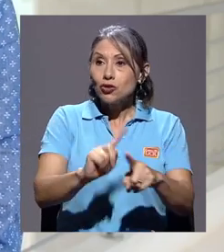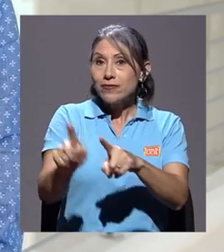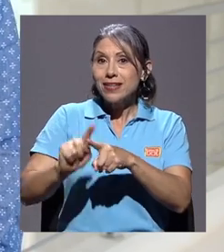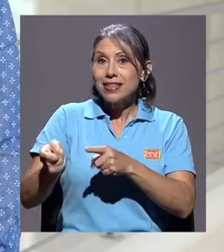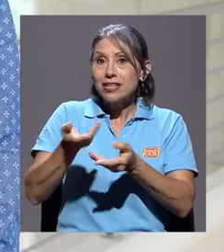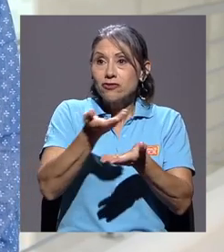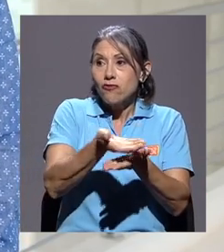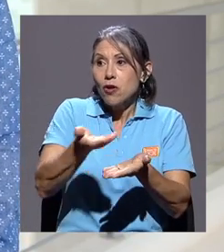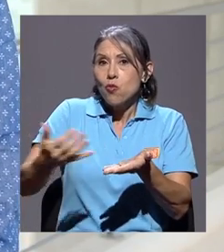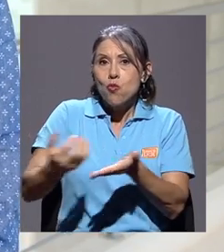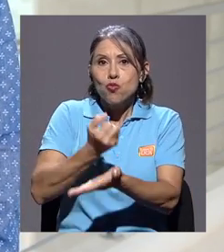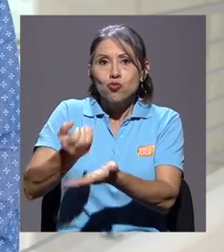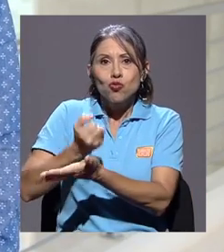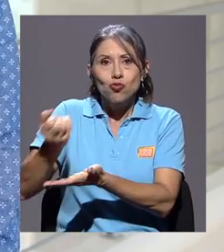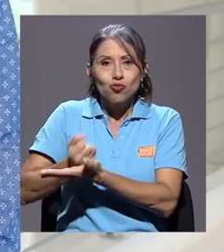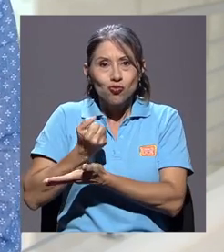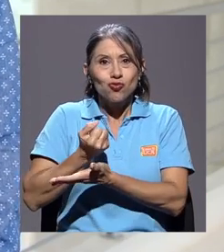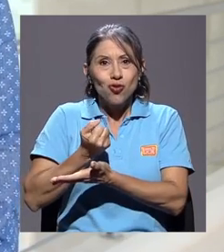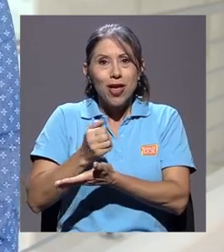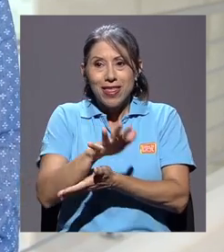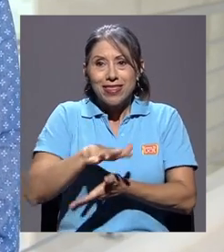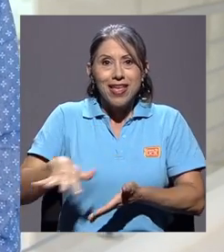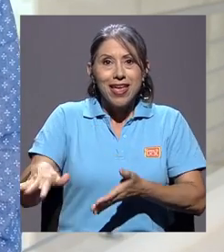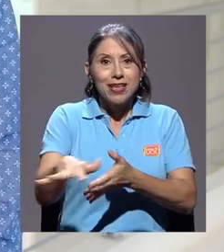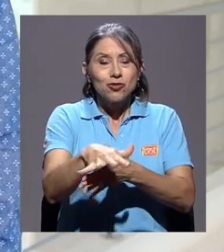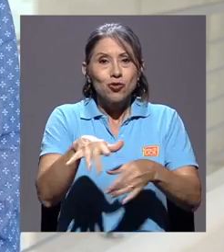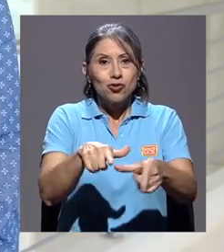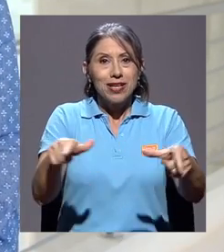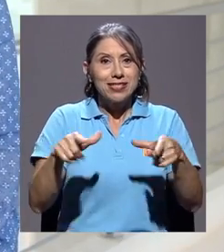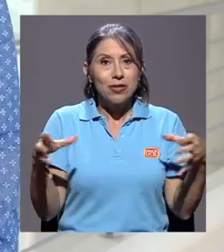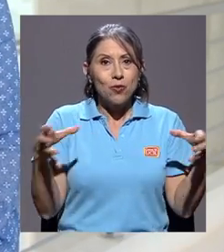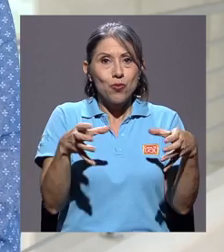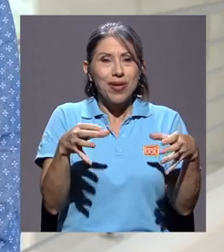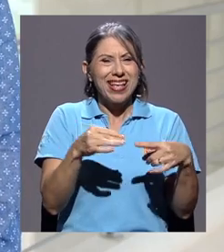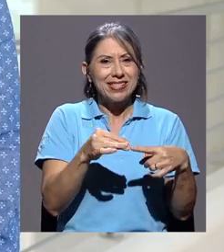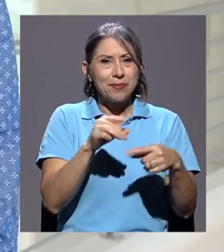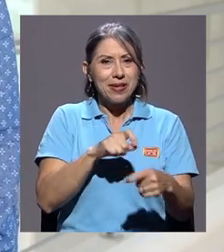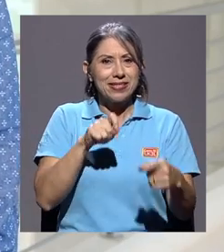los recursos que tienen los territorios específicamente de la